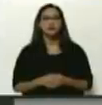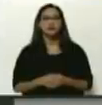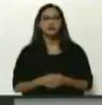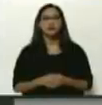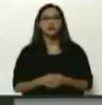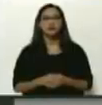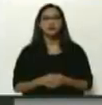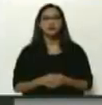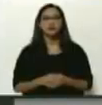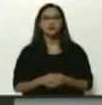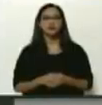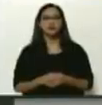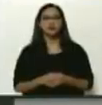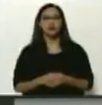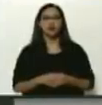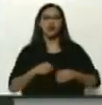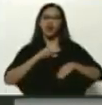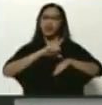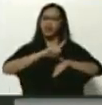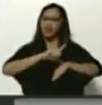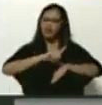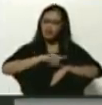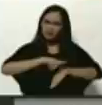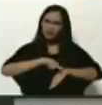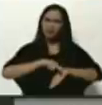en el retraso, algo así, está el peligro.